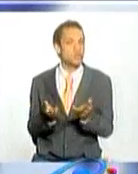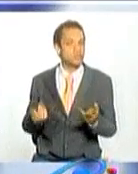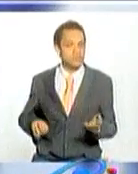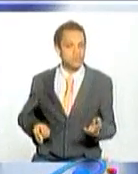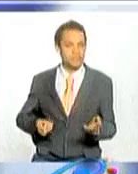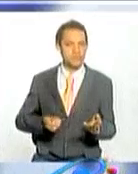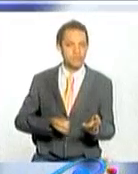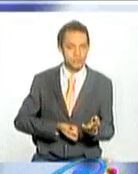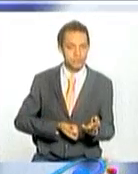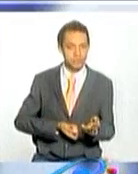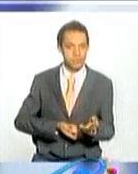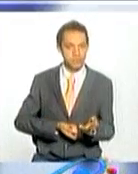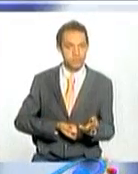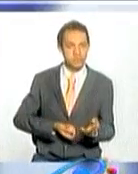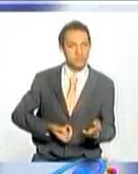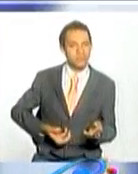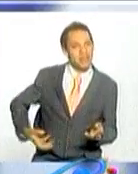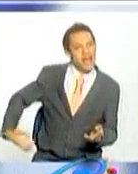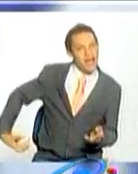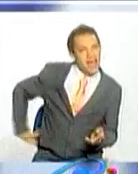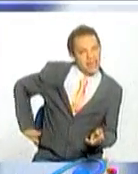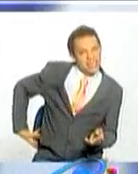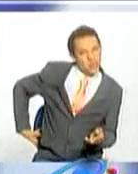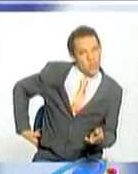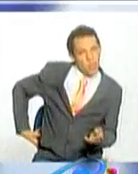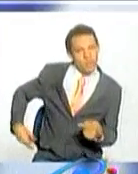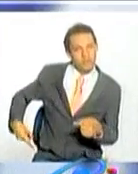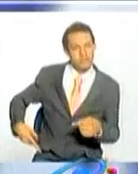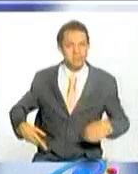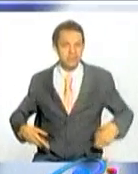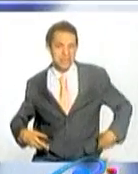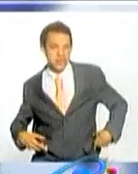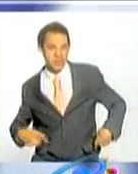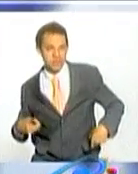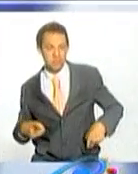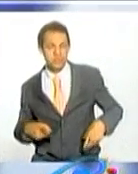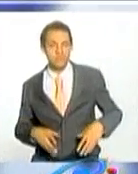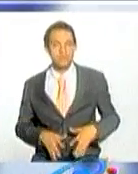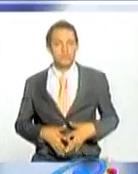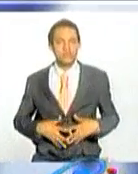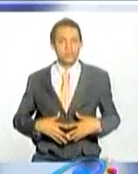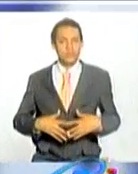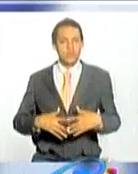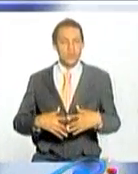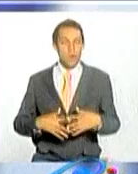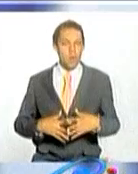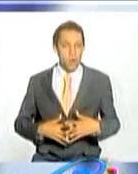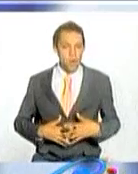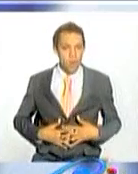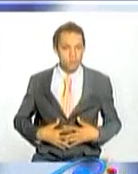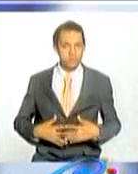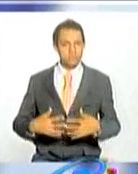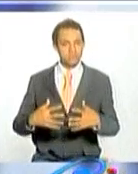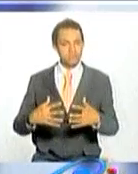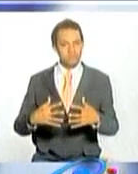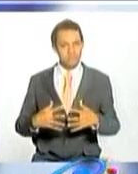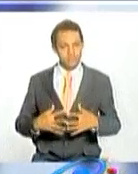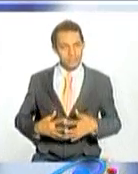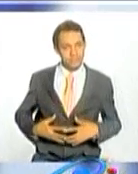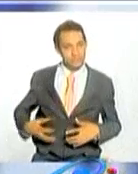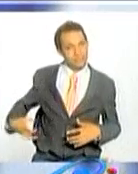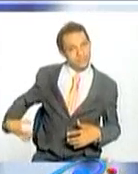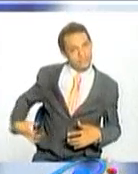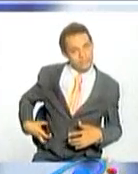los riñones. Los riñones también, vas a tomar aire un poquito. ¿Sí? el riñón derecho,